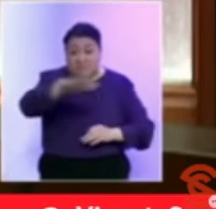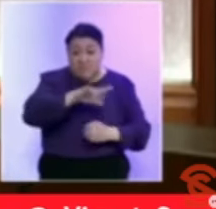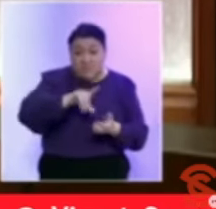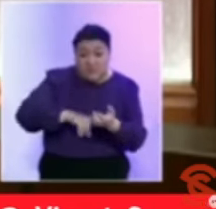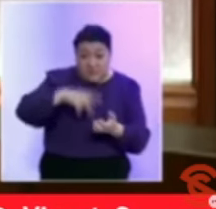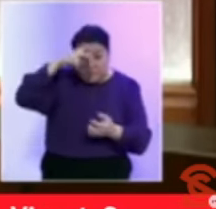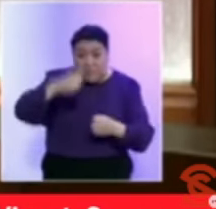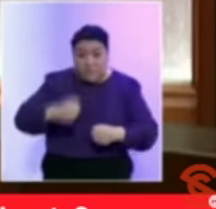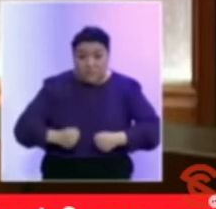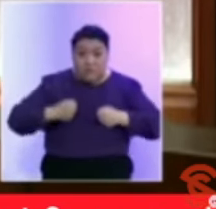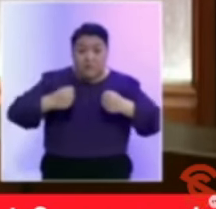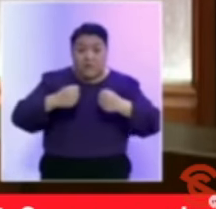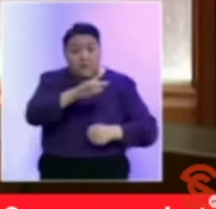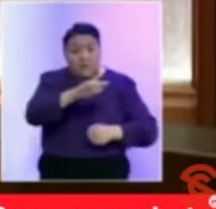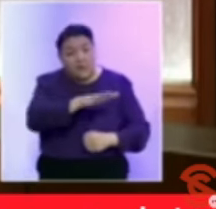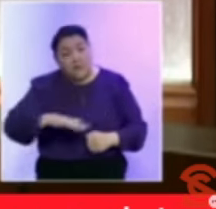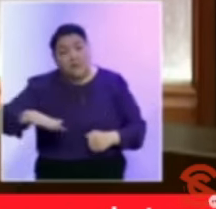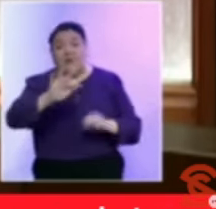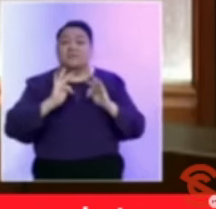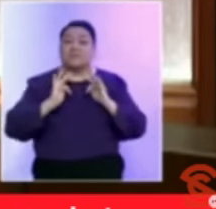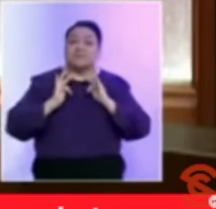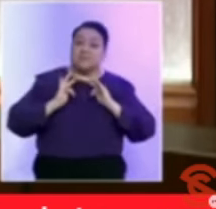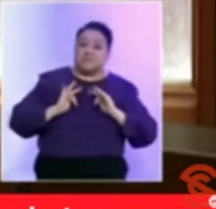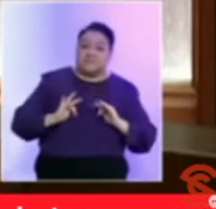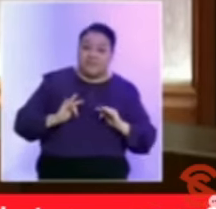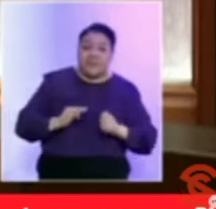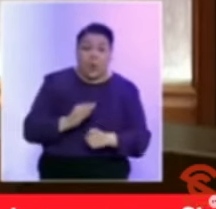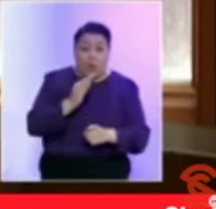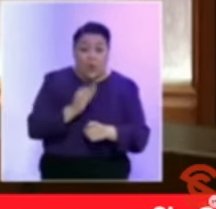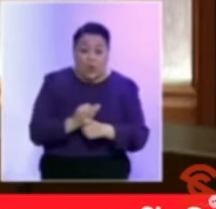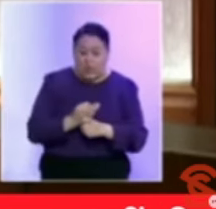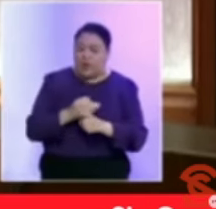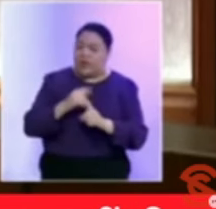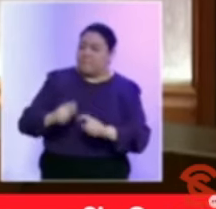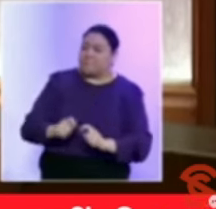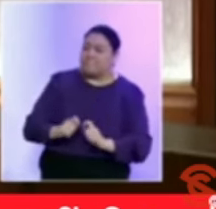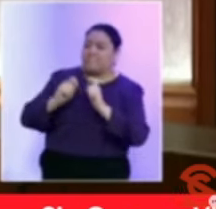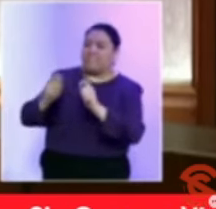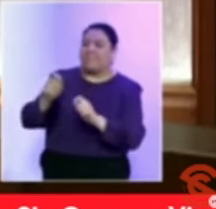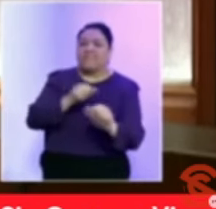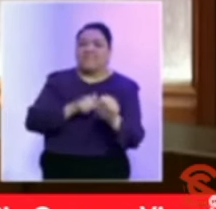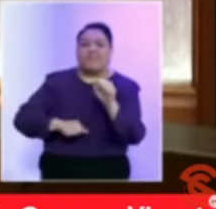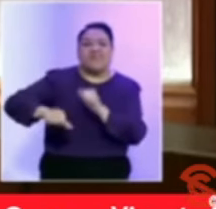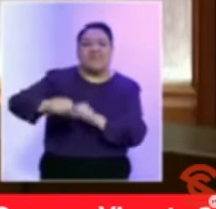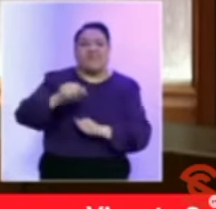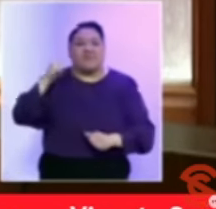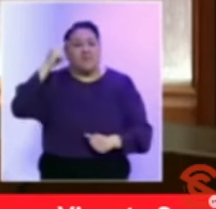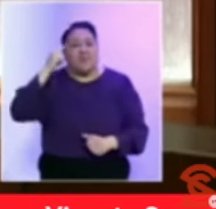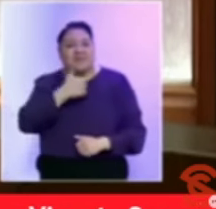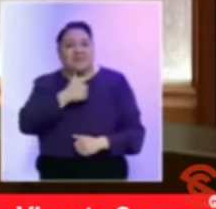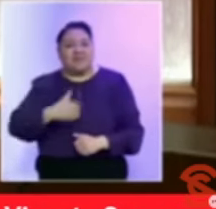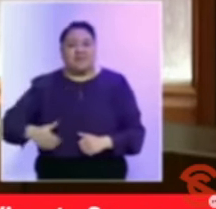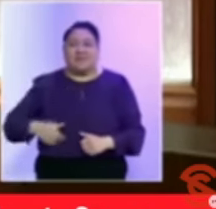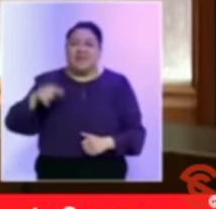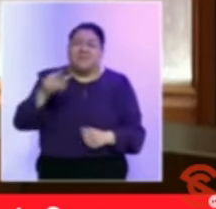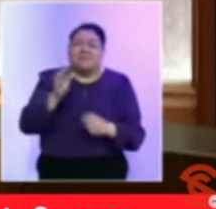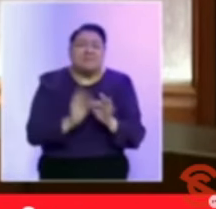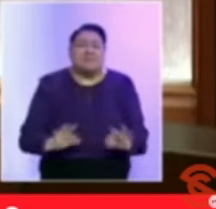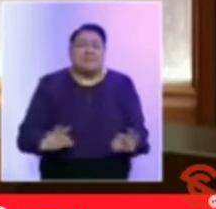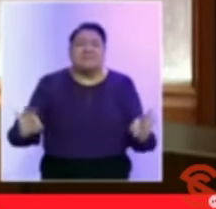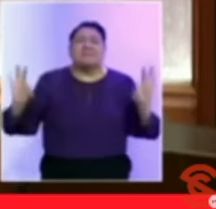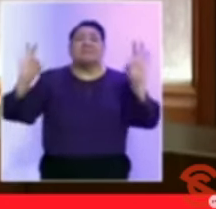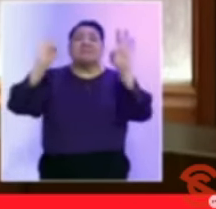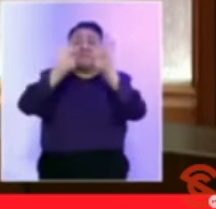la paz social este acto Encarna los principios mentales sobre los que